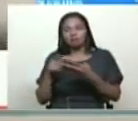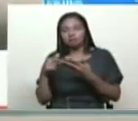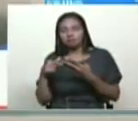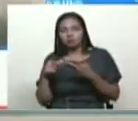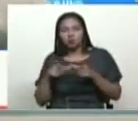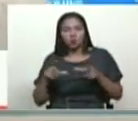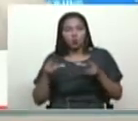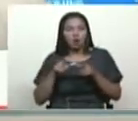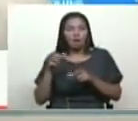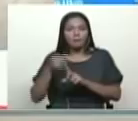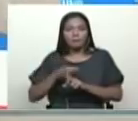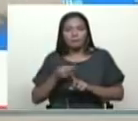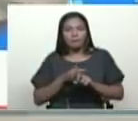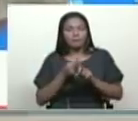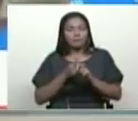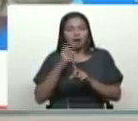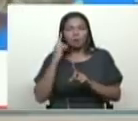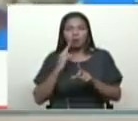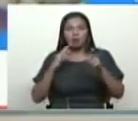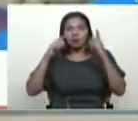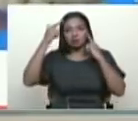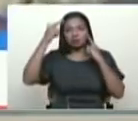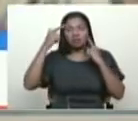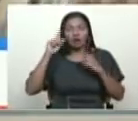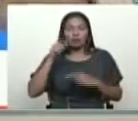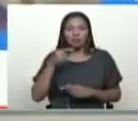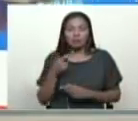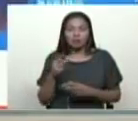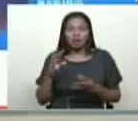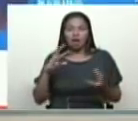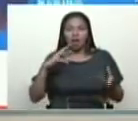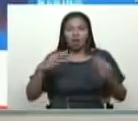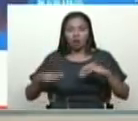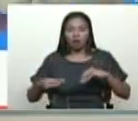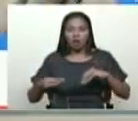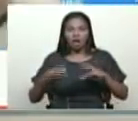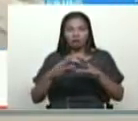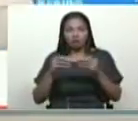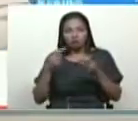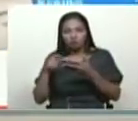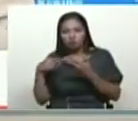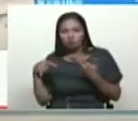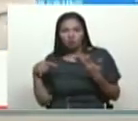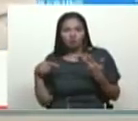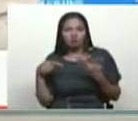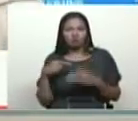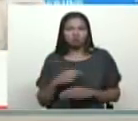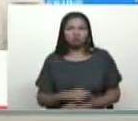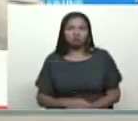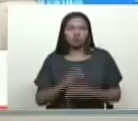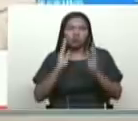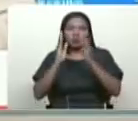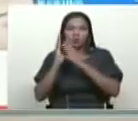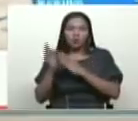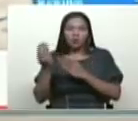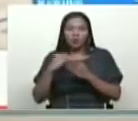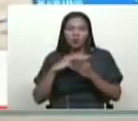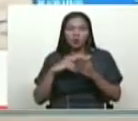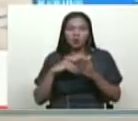unidades de batalla Bolívar Chávez, los comités locales de abastecimiento y producción, el entramado de